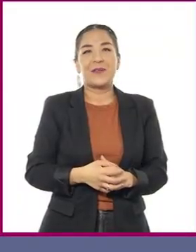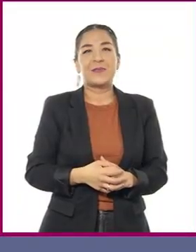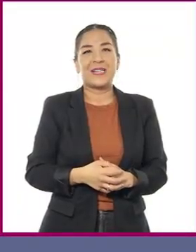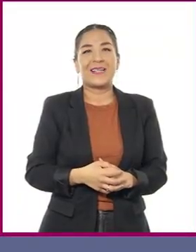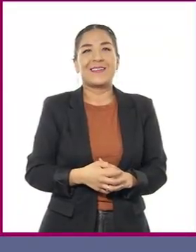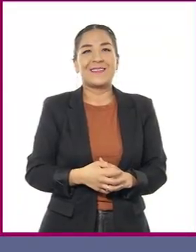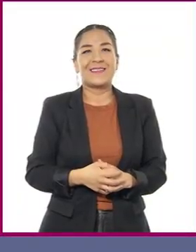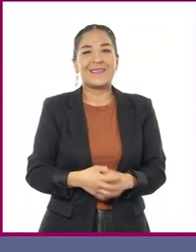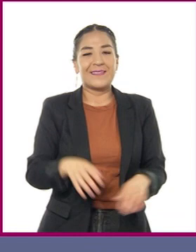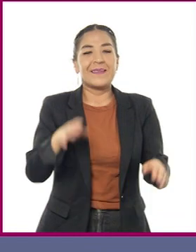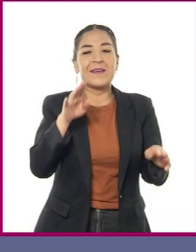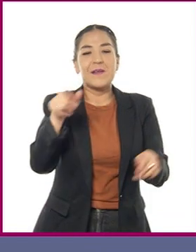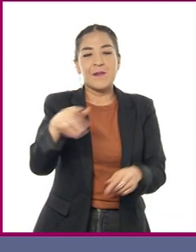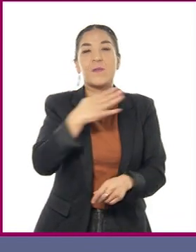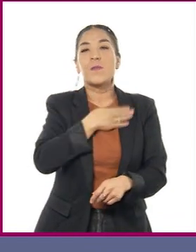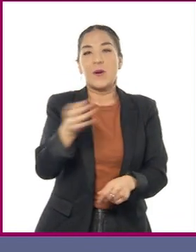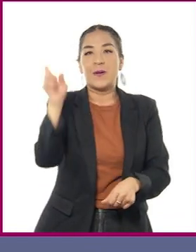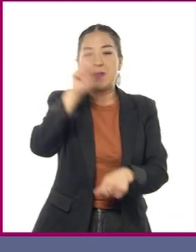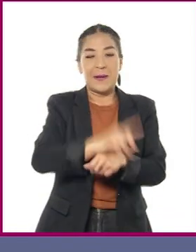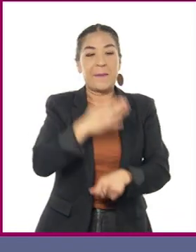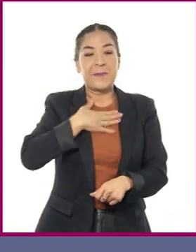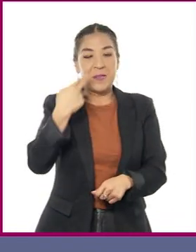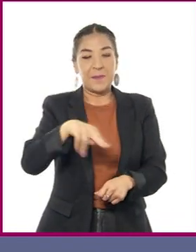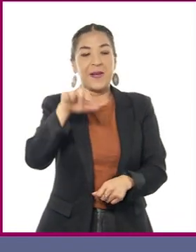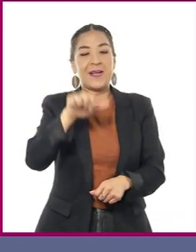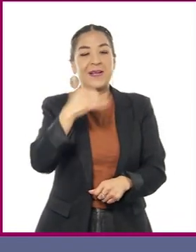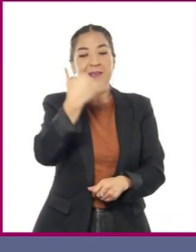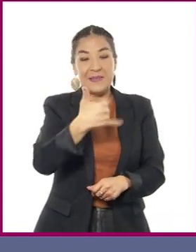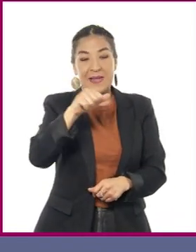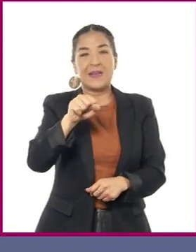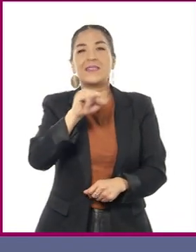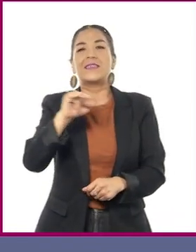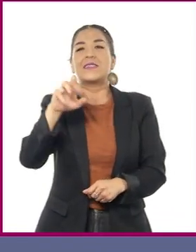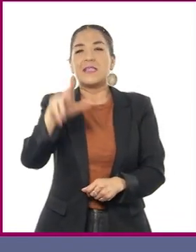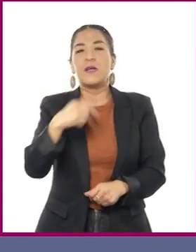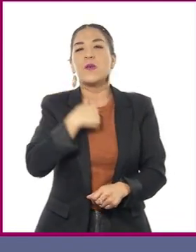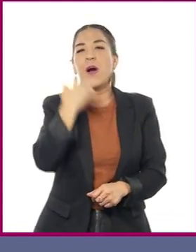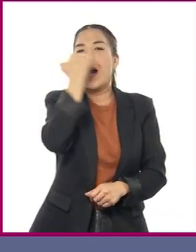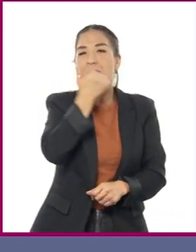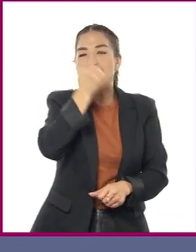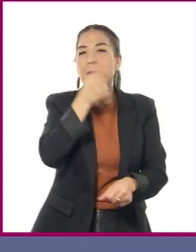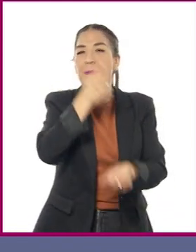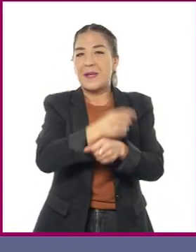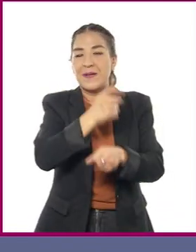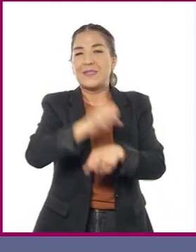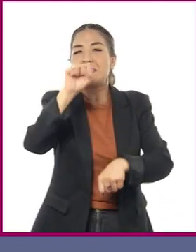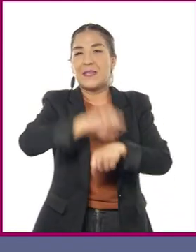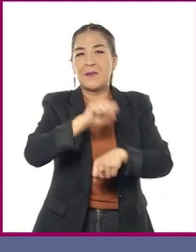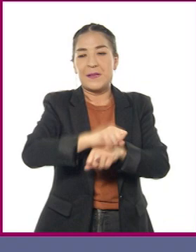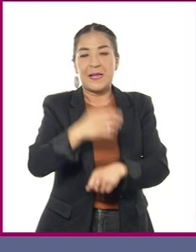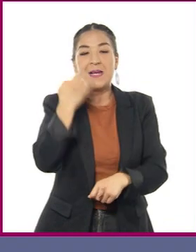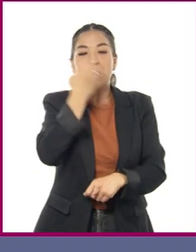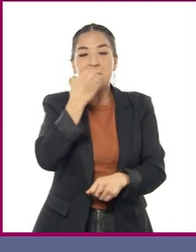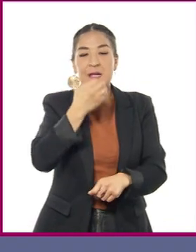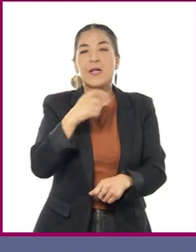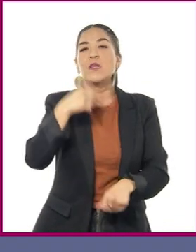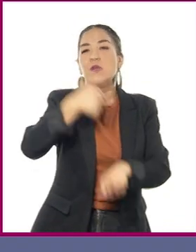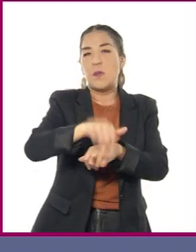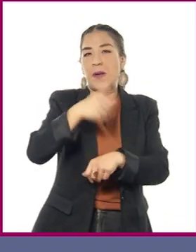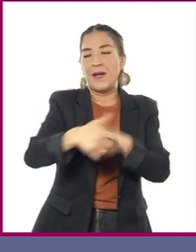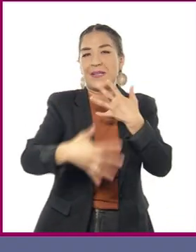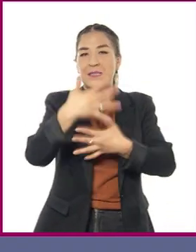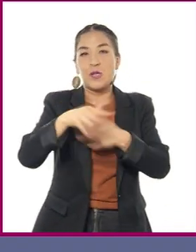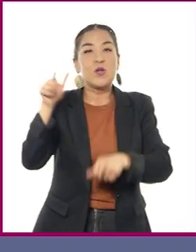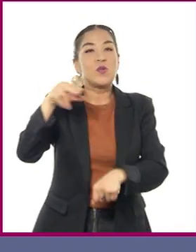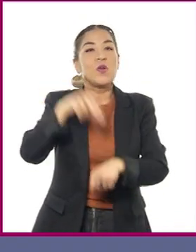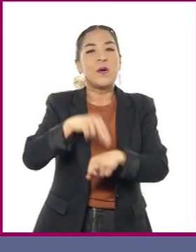Buen día, mi nombre es Yacir Reyes Castro. Soy alumno de primer grado de la escuela secundaria número 15,